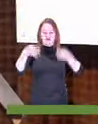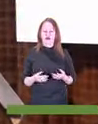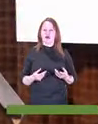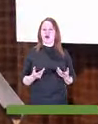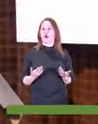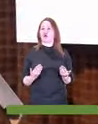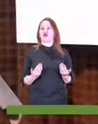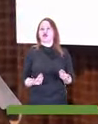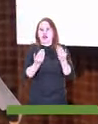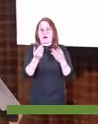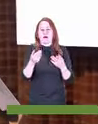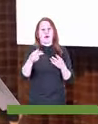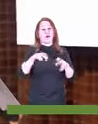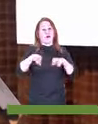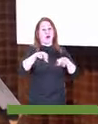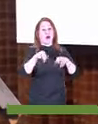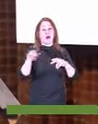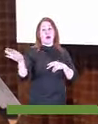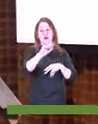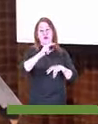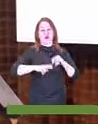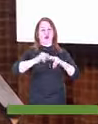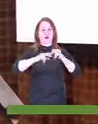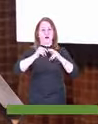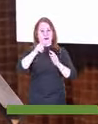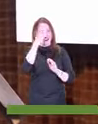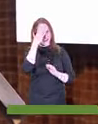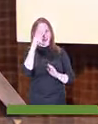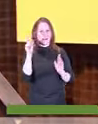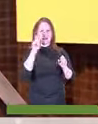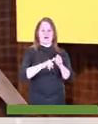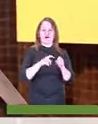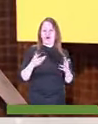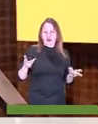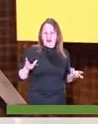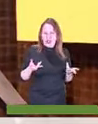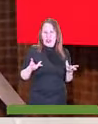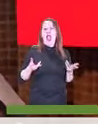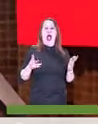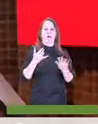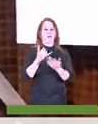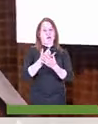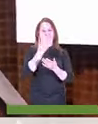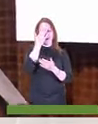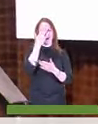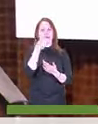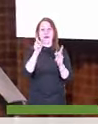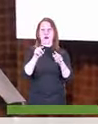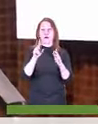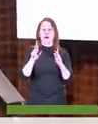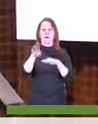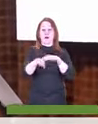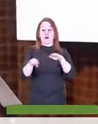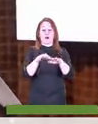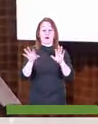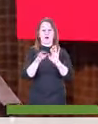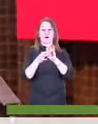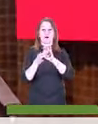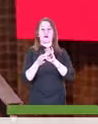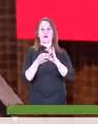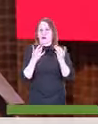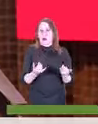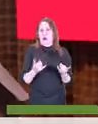la movilidad la construimos todos. Entonces, pues ya saben dónde registrarse, cómo hacer el registro también del pico y placa solidario. Entonces, vamos